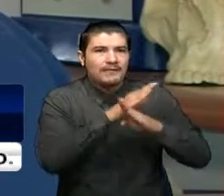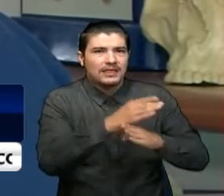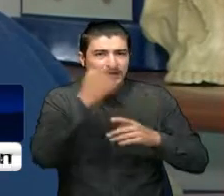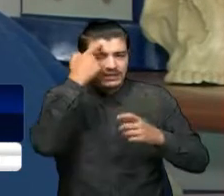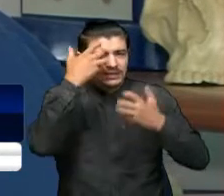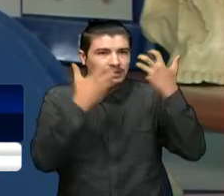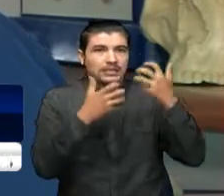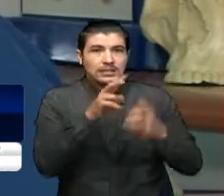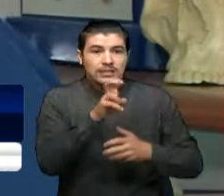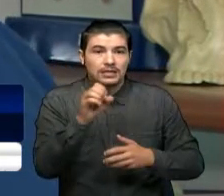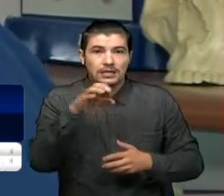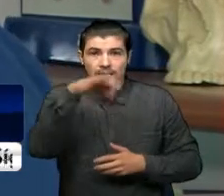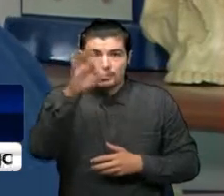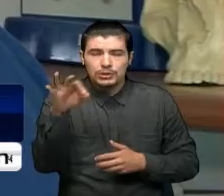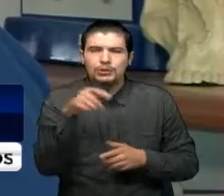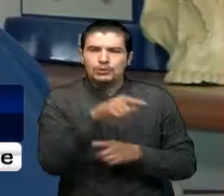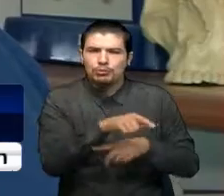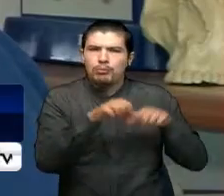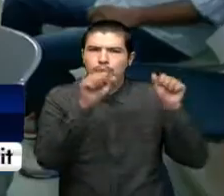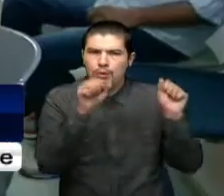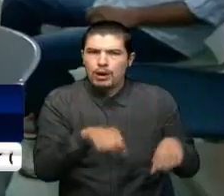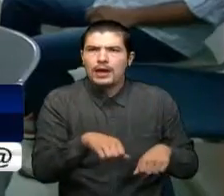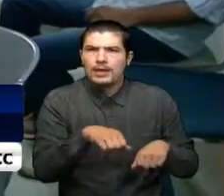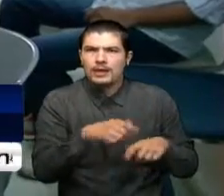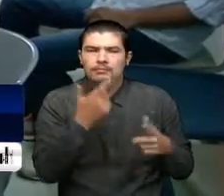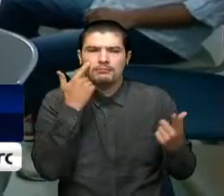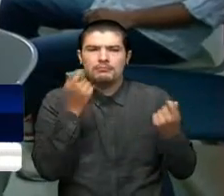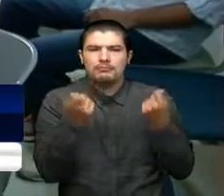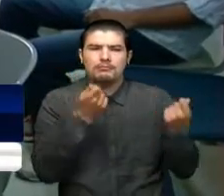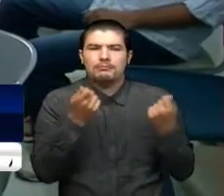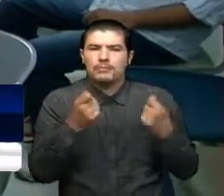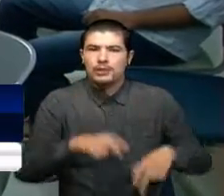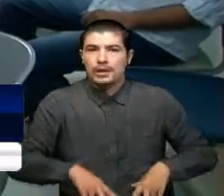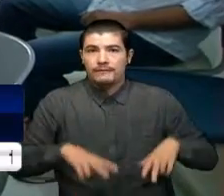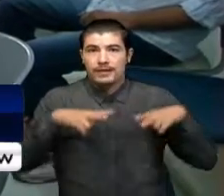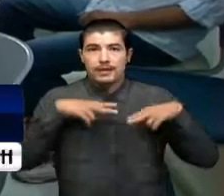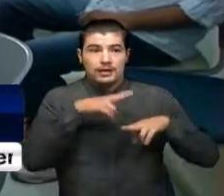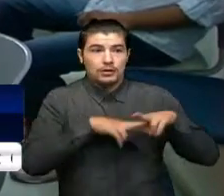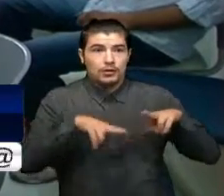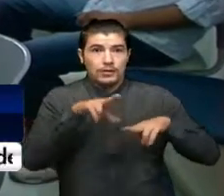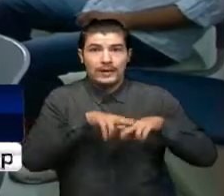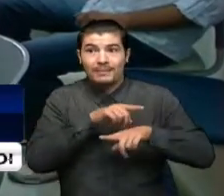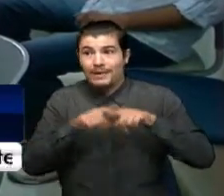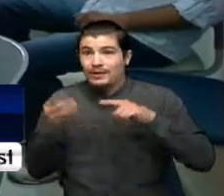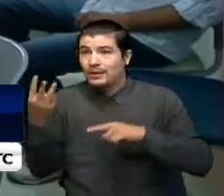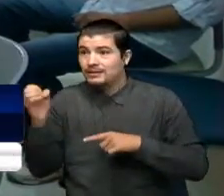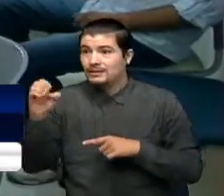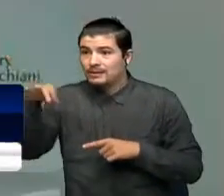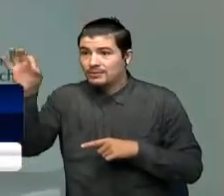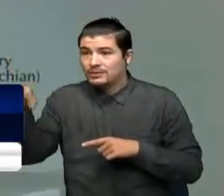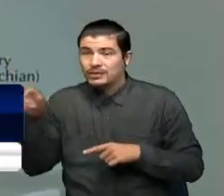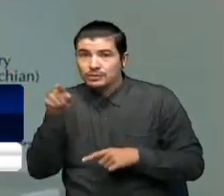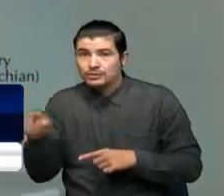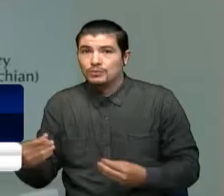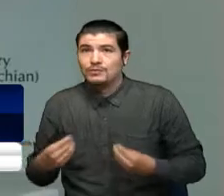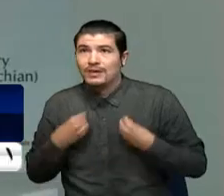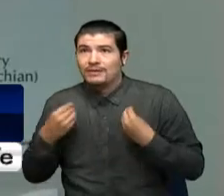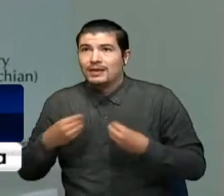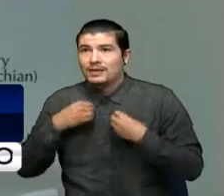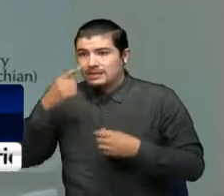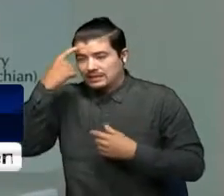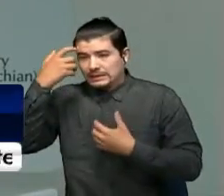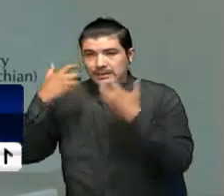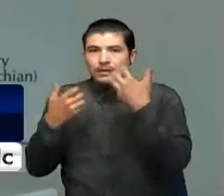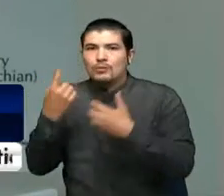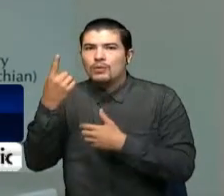70% puede quedar controlada y llevar una vida normal el 30 por ciento de los pacientes que viven con epilepsia tienen